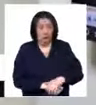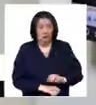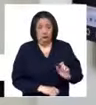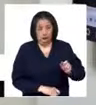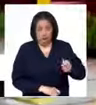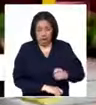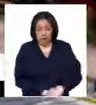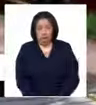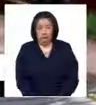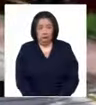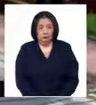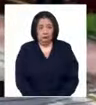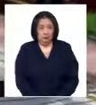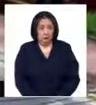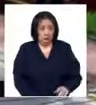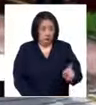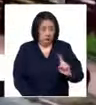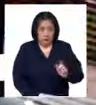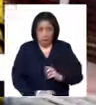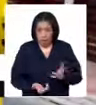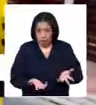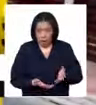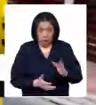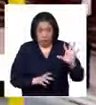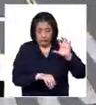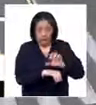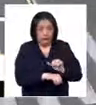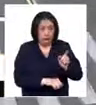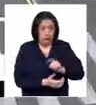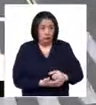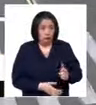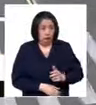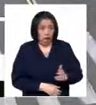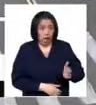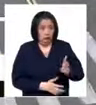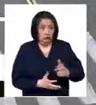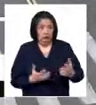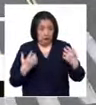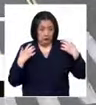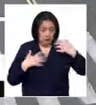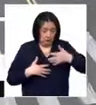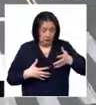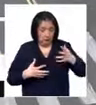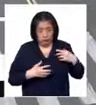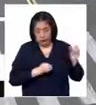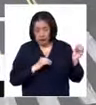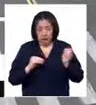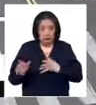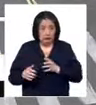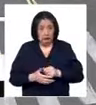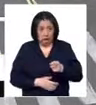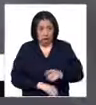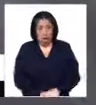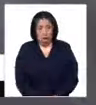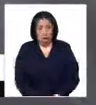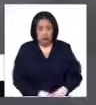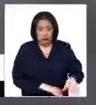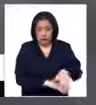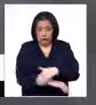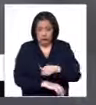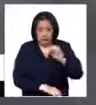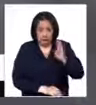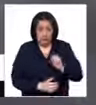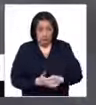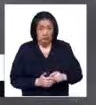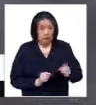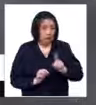llave de contacto. Para no ser alcanzados por las autoridades, uno de ellos lanzó la mochila del servicio delivery en plena avenida Brasil a